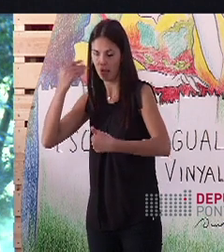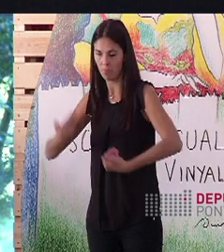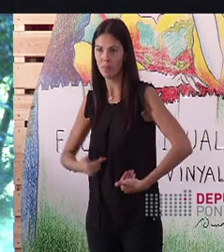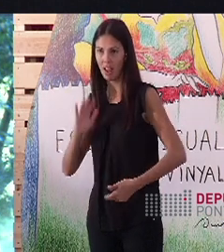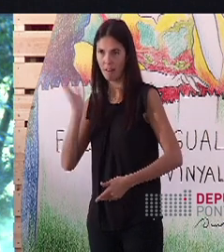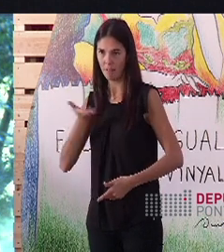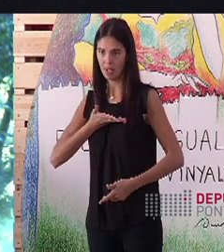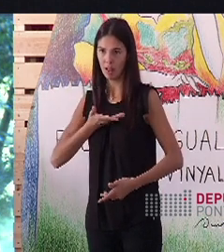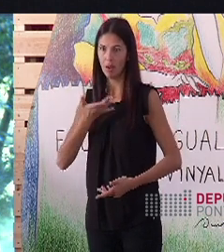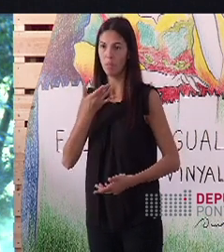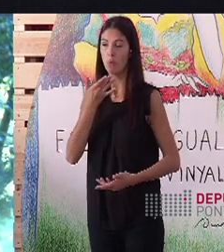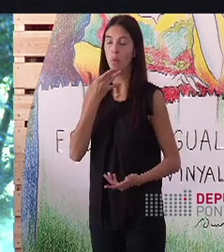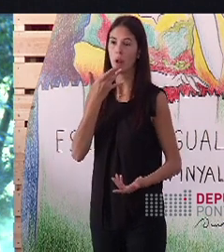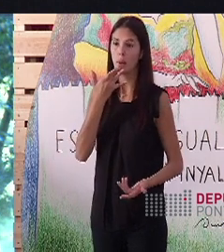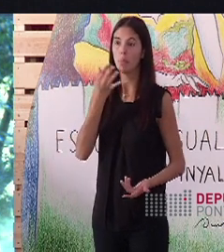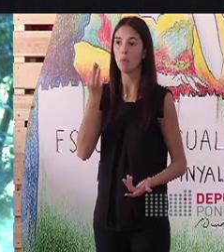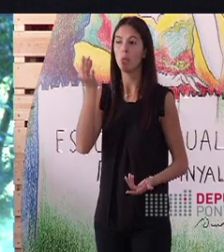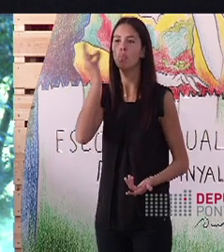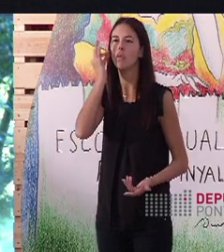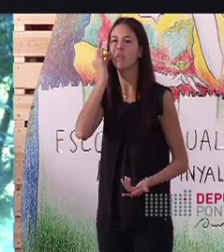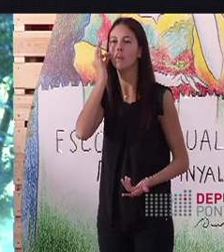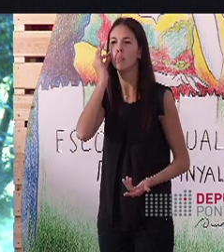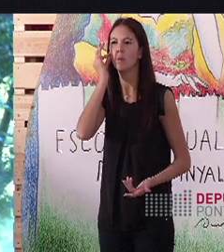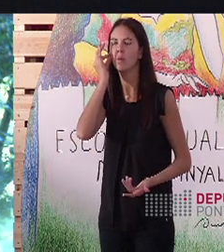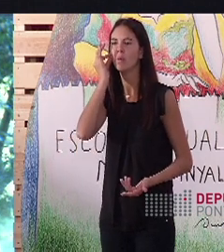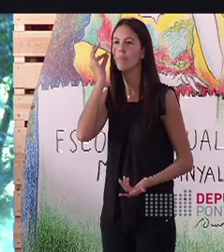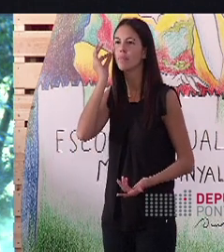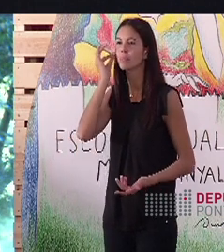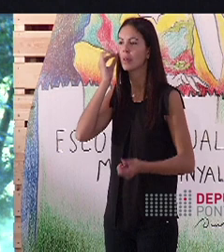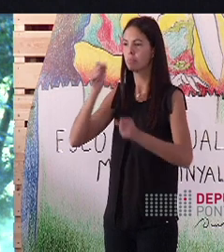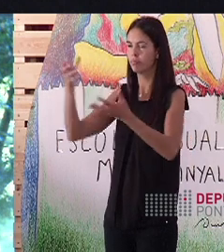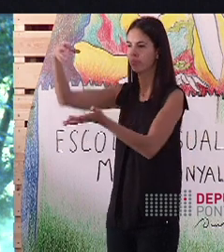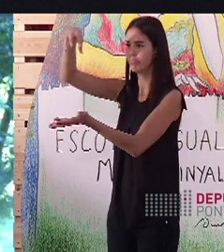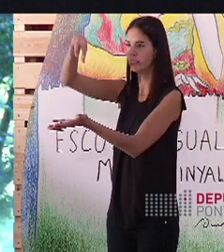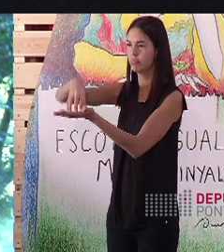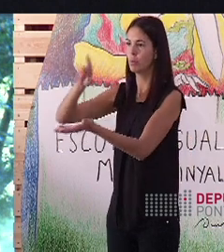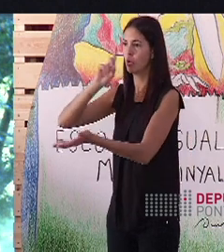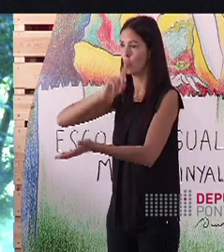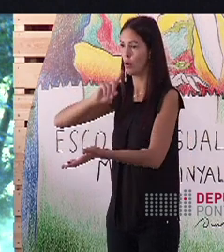es enviar esto que llamamos el lobby proxeneta, se está